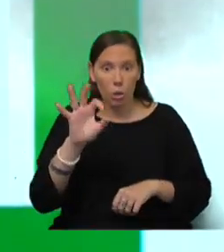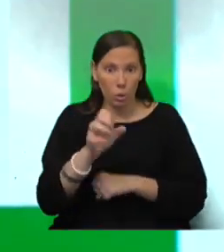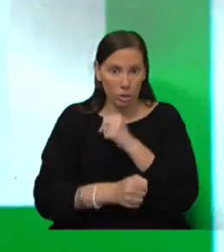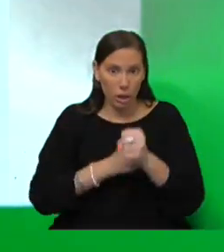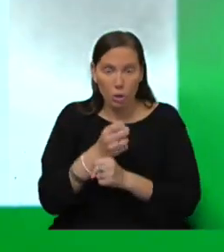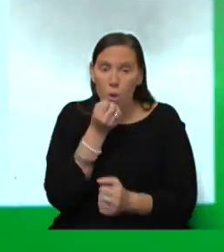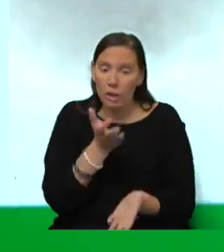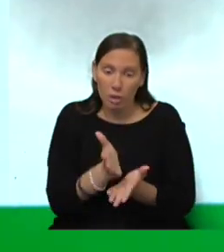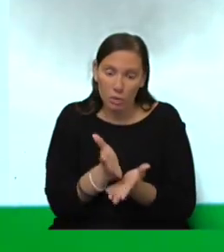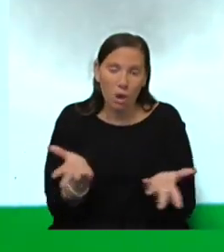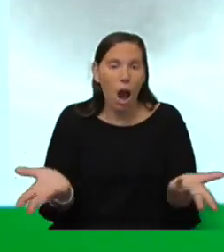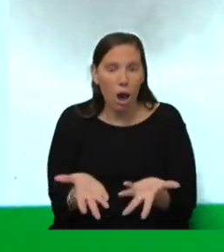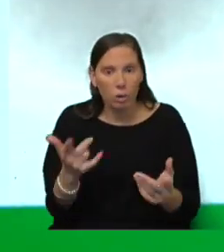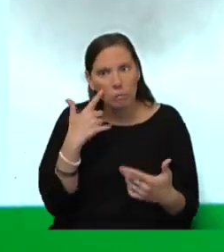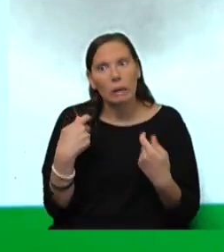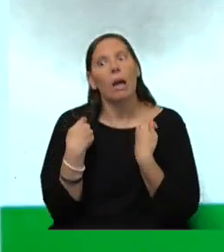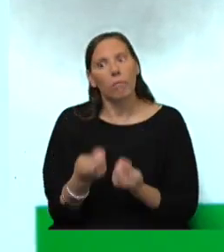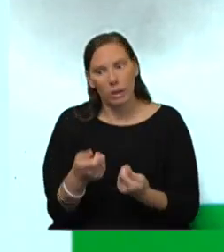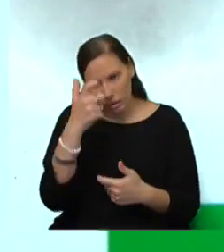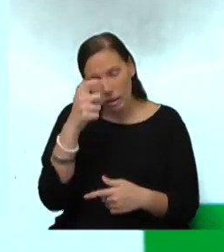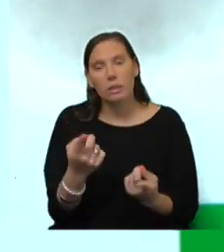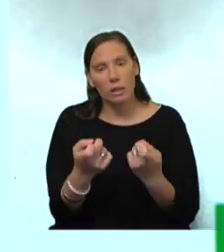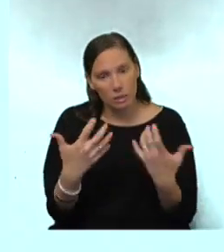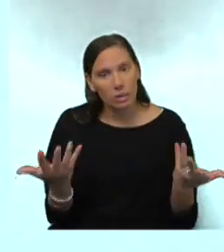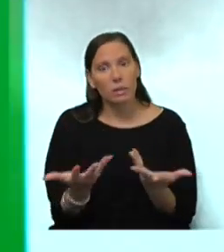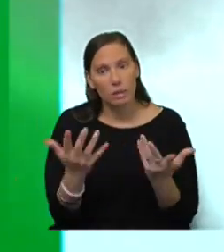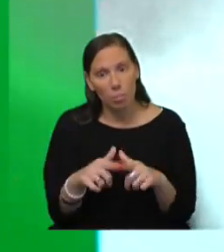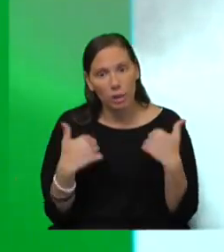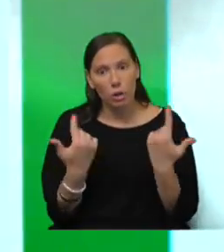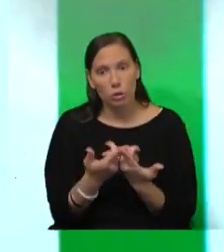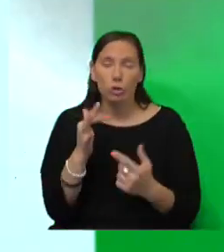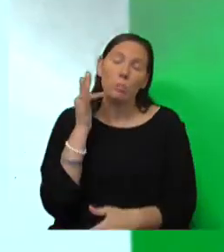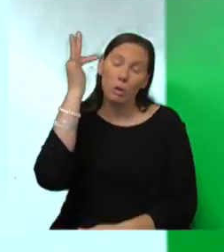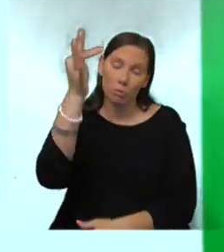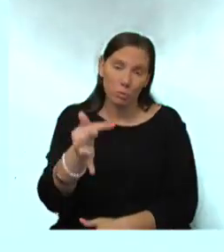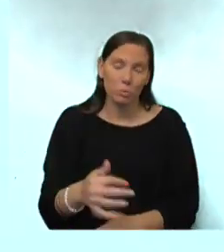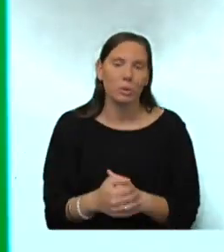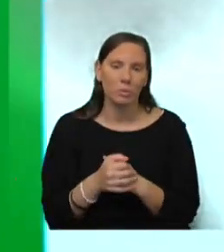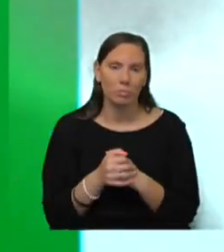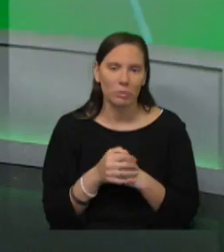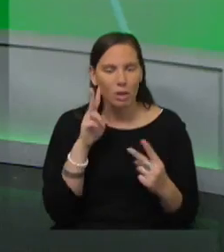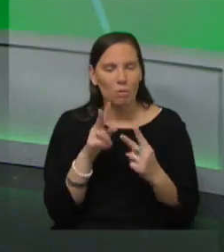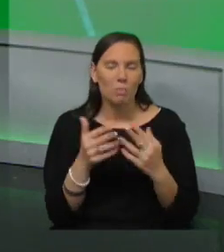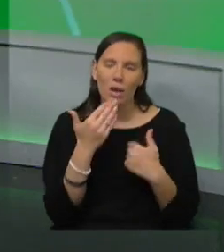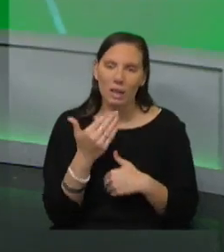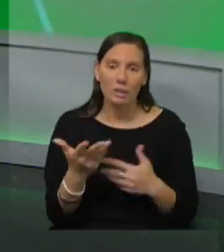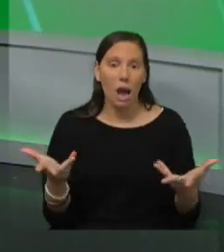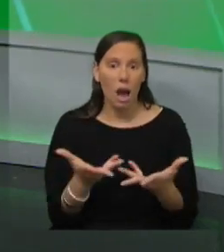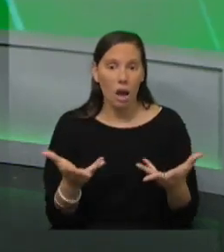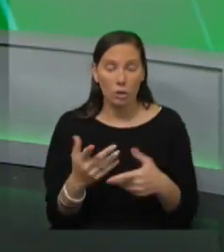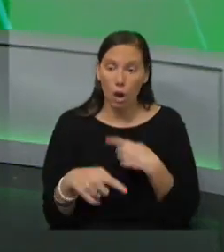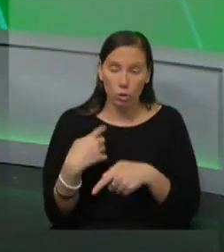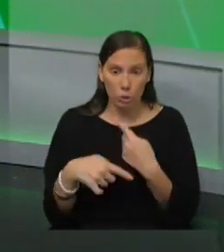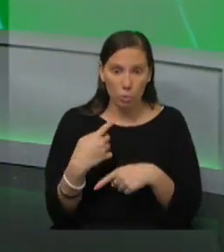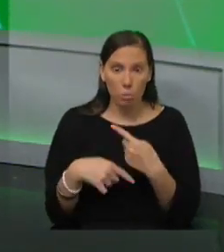beneficios Los vemos ahora Mirá si habrá que invertir en ciencia para para nosotros y para los que vienen nos vemos Muchísimas gracias nosotros ahora seguimos